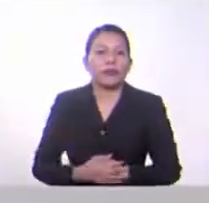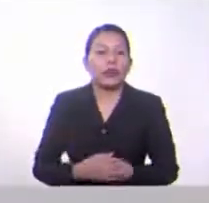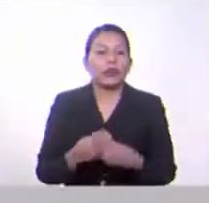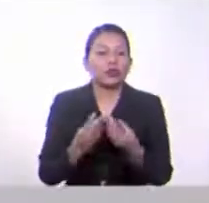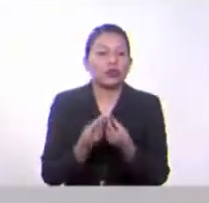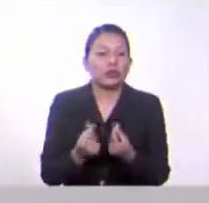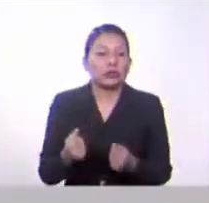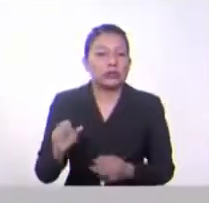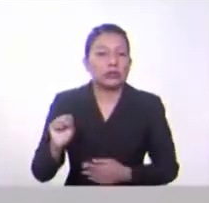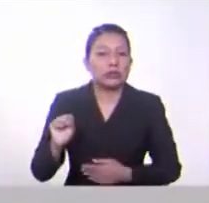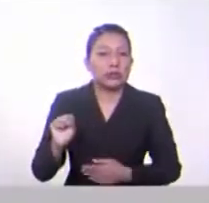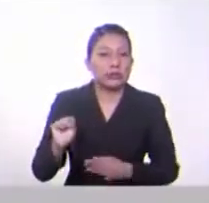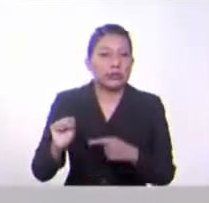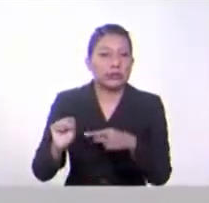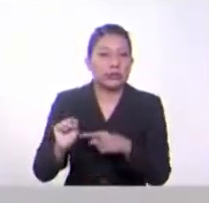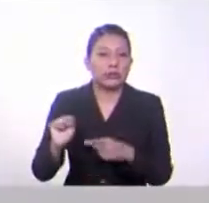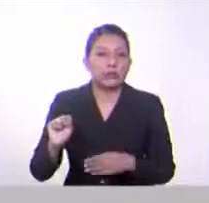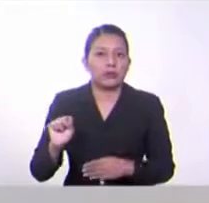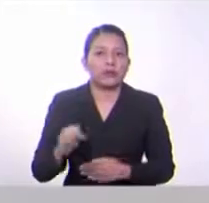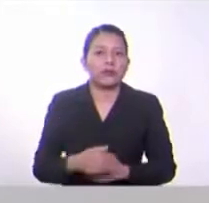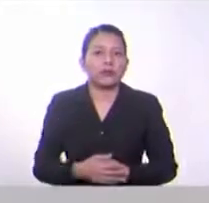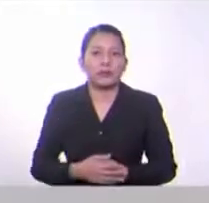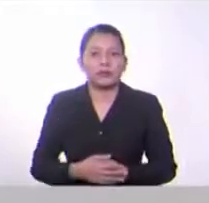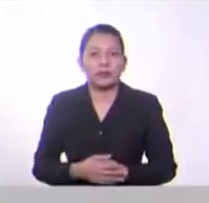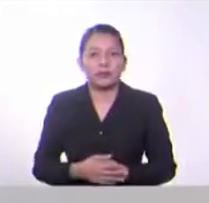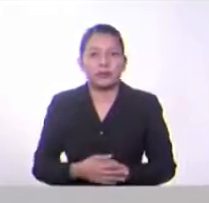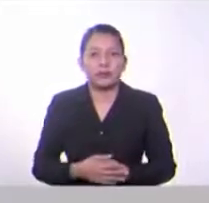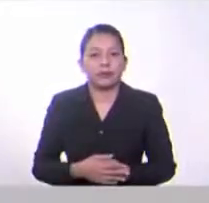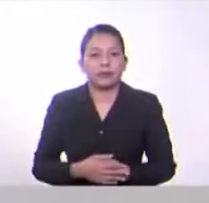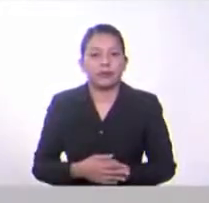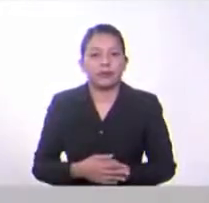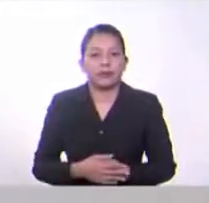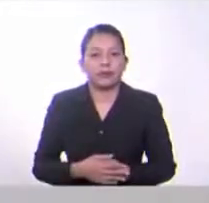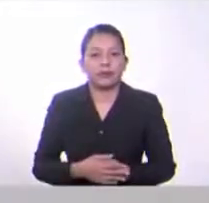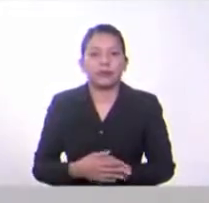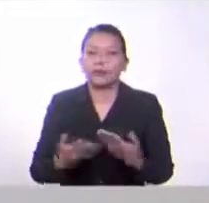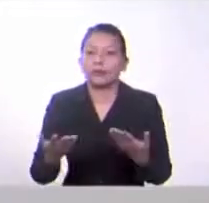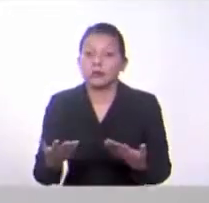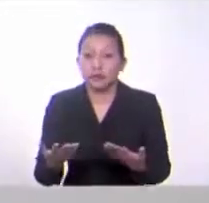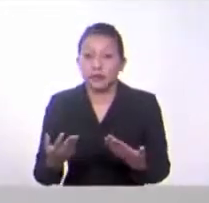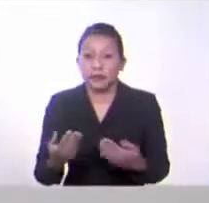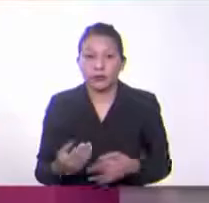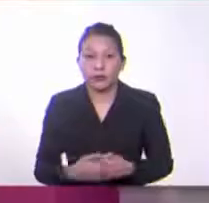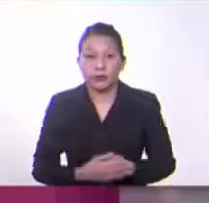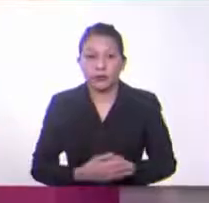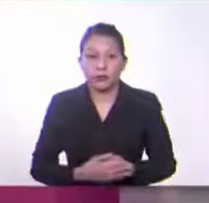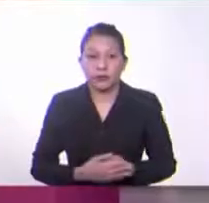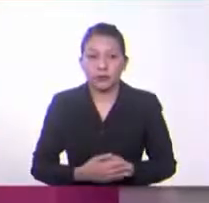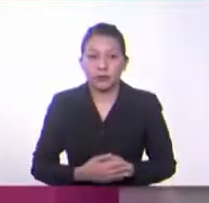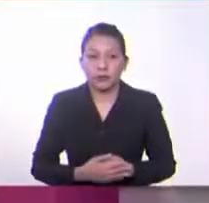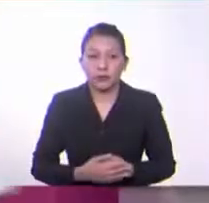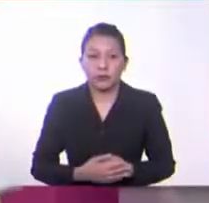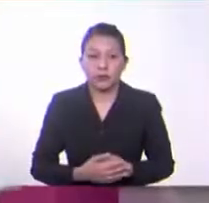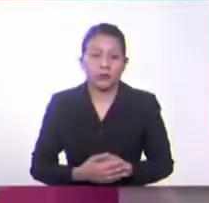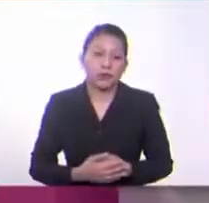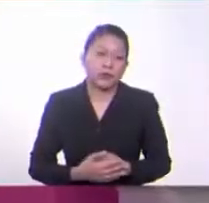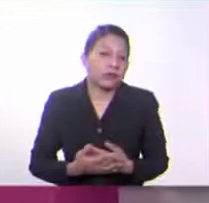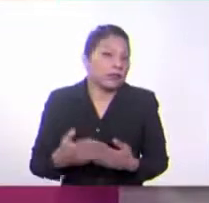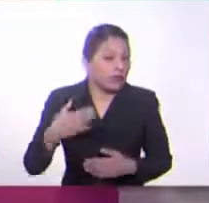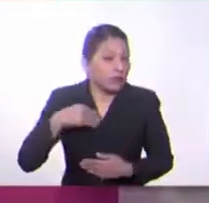trabajar nuestra solución. ¿Qué fue lo que dijiste, Ale? Pues yo supuse que